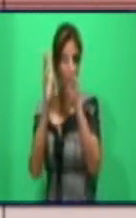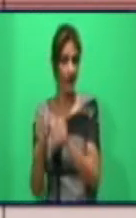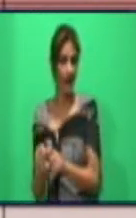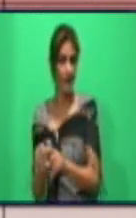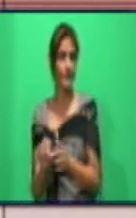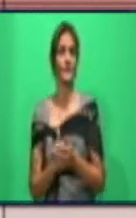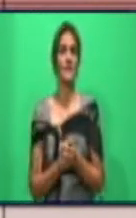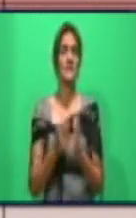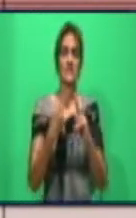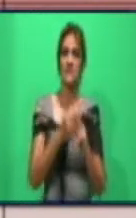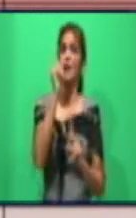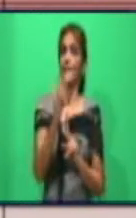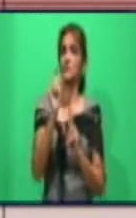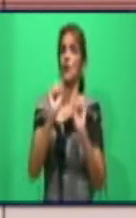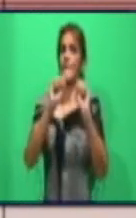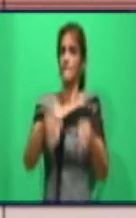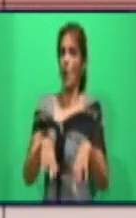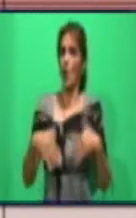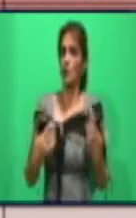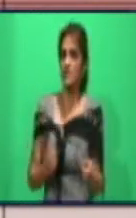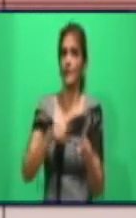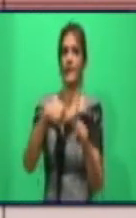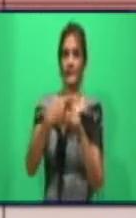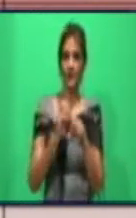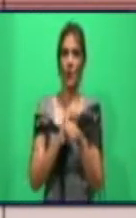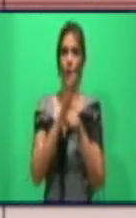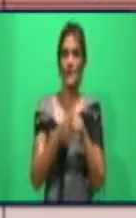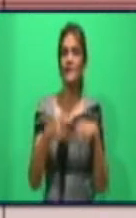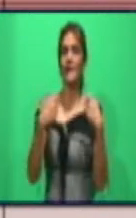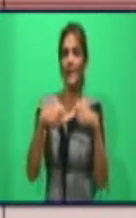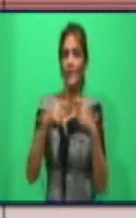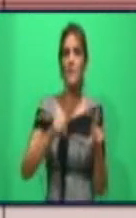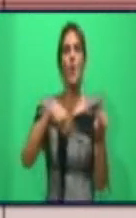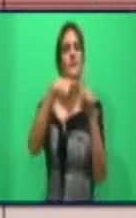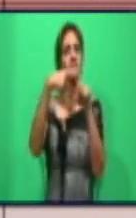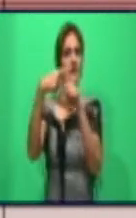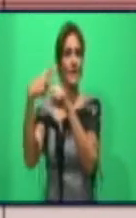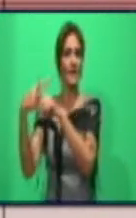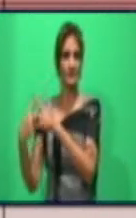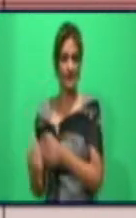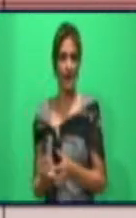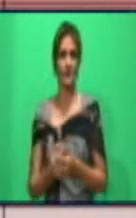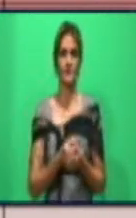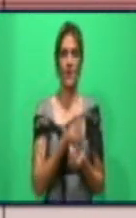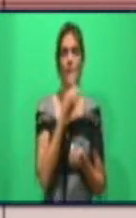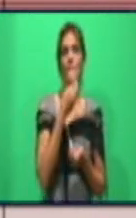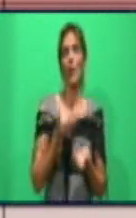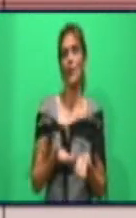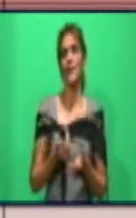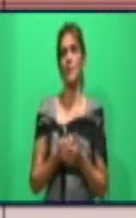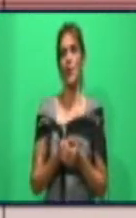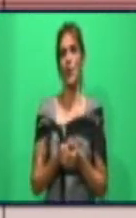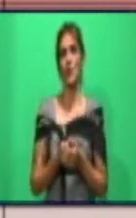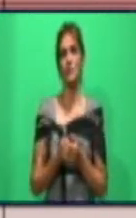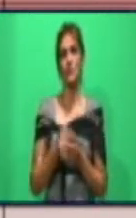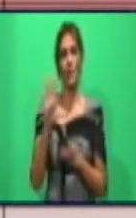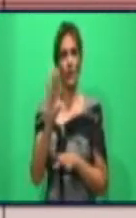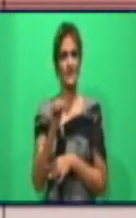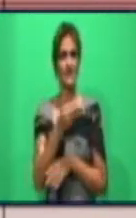que más adelante yo voy a explicar que debemos seguir incrementando podemos augurar como decía el doctor marco de ricoh que todavía